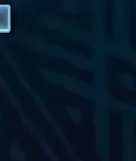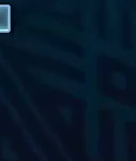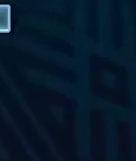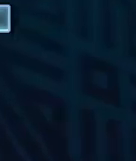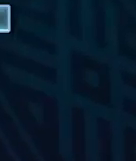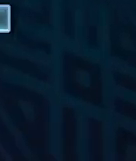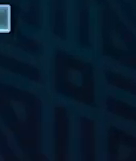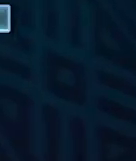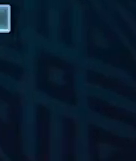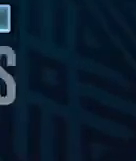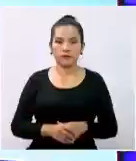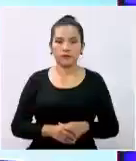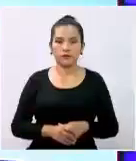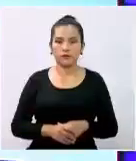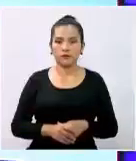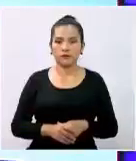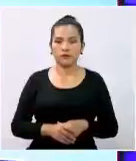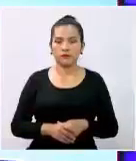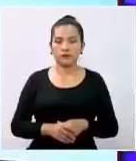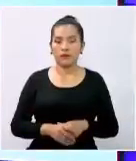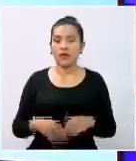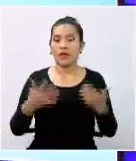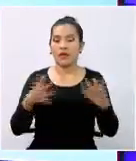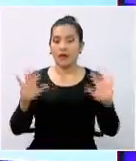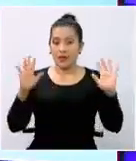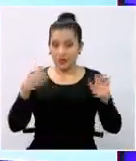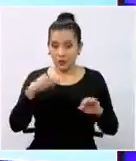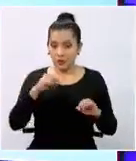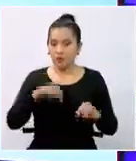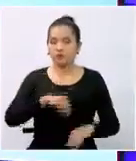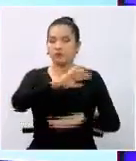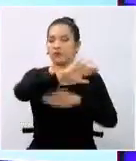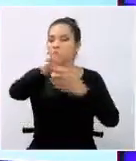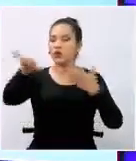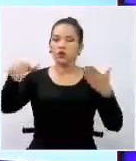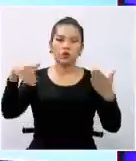Estamos en todo el territorio nacional con la noticia.